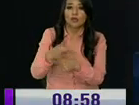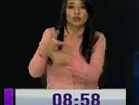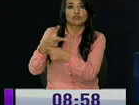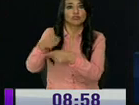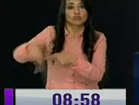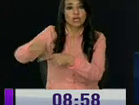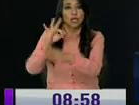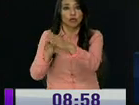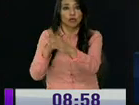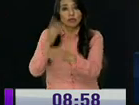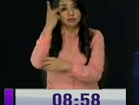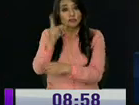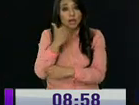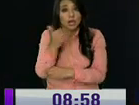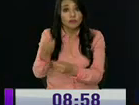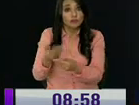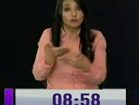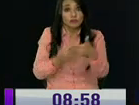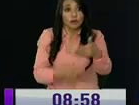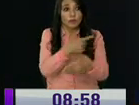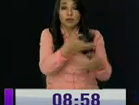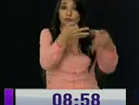cual resuelva ratificarlos a los dos